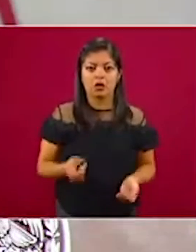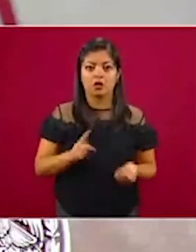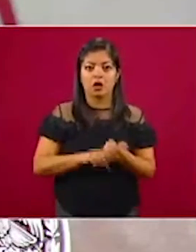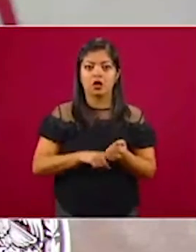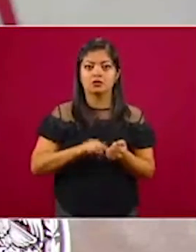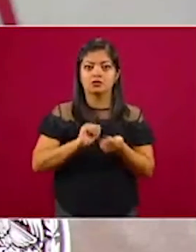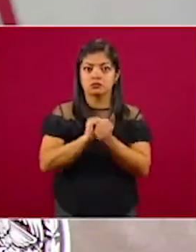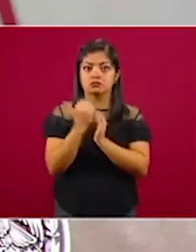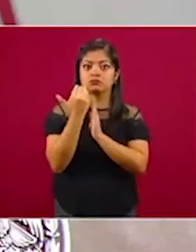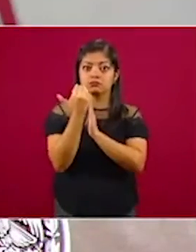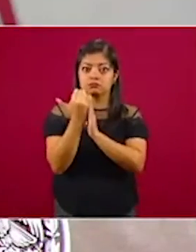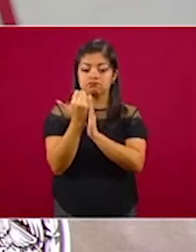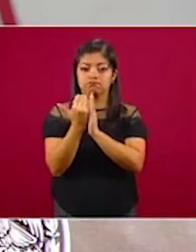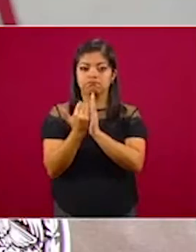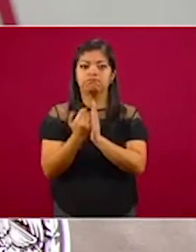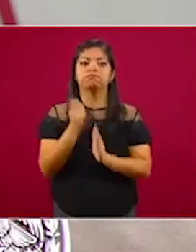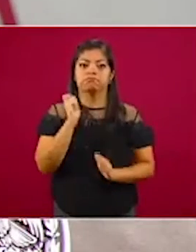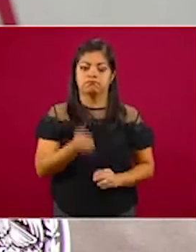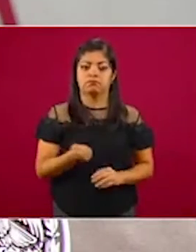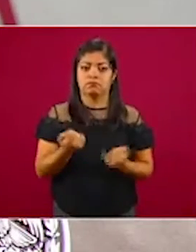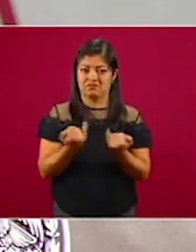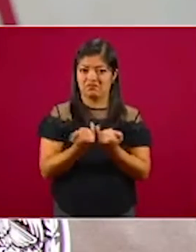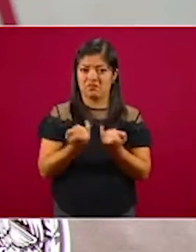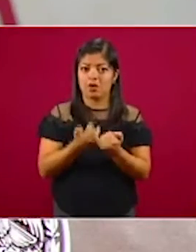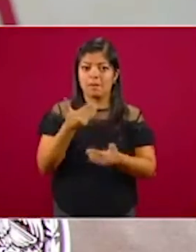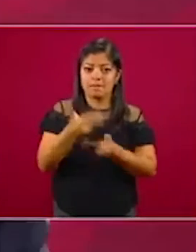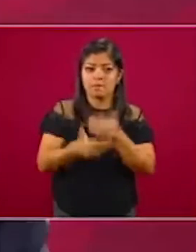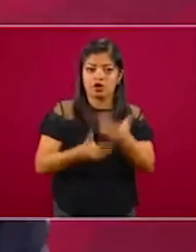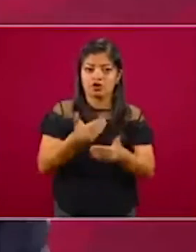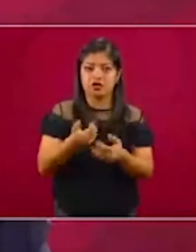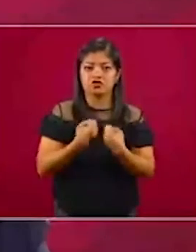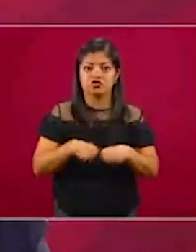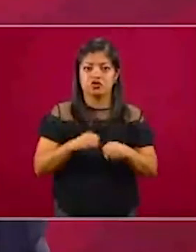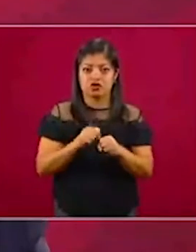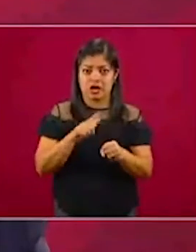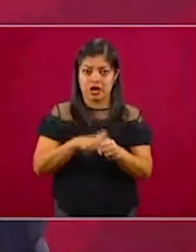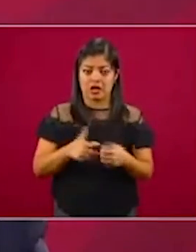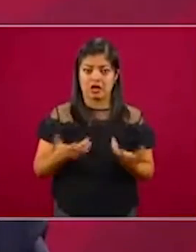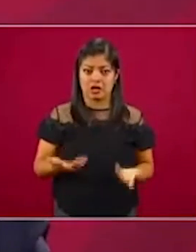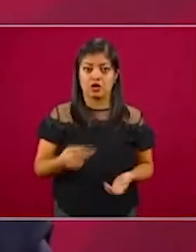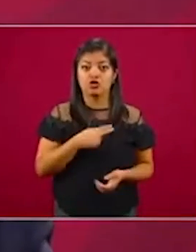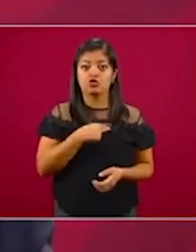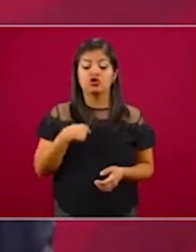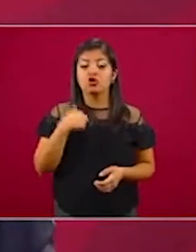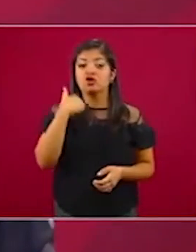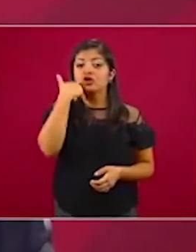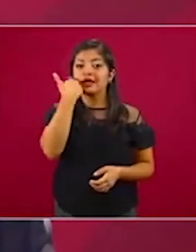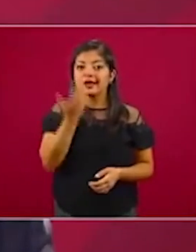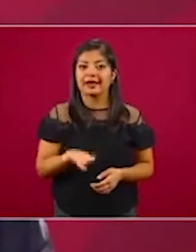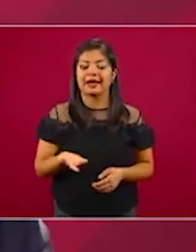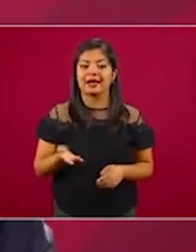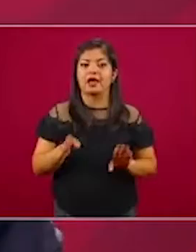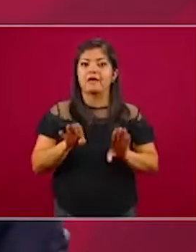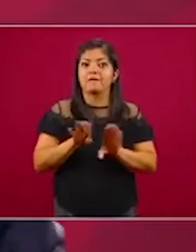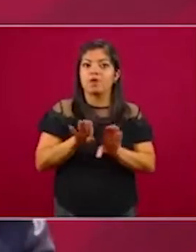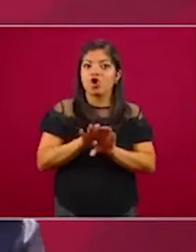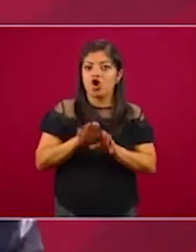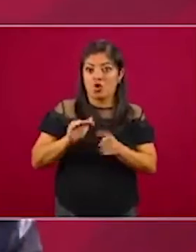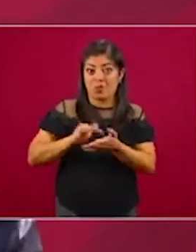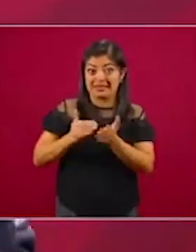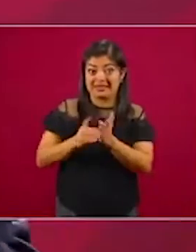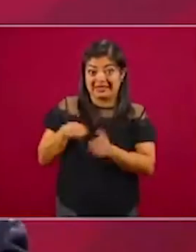decremento será también producto de un proceso social. Lo que buscamos con la estrategia es